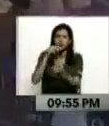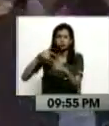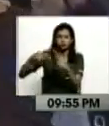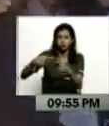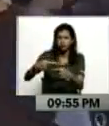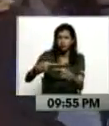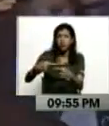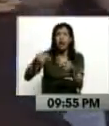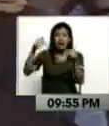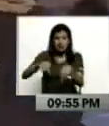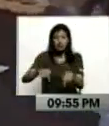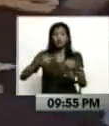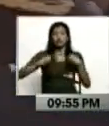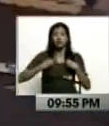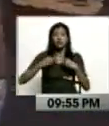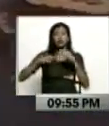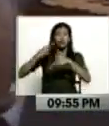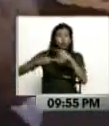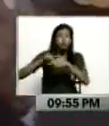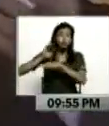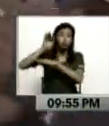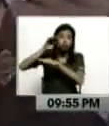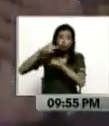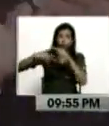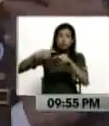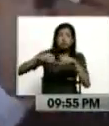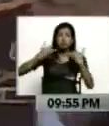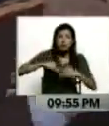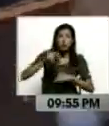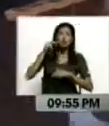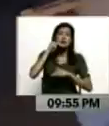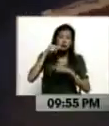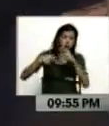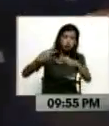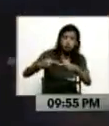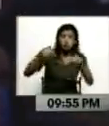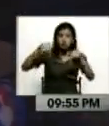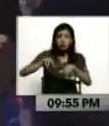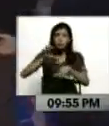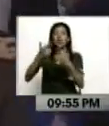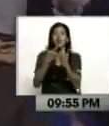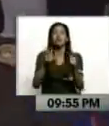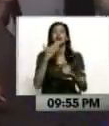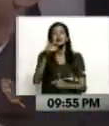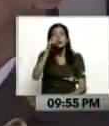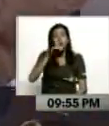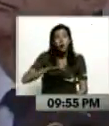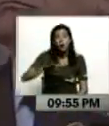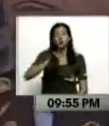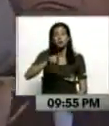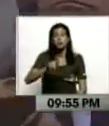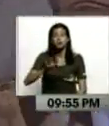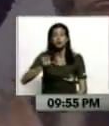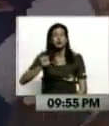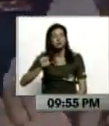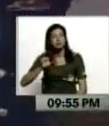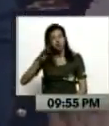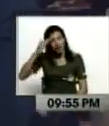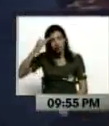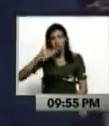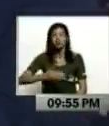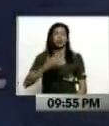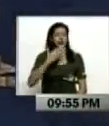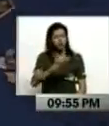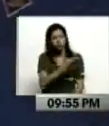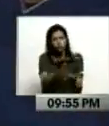vivirán nuestros hijos y los hijos de nuestros hijos y de nuestras hijas este país es libre gracias a nuestro pueblo y